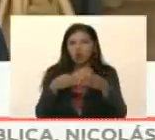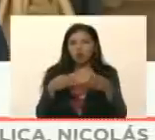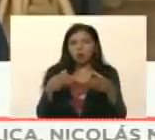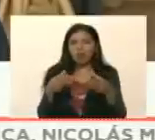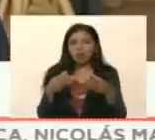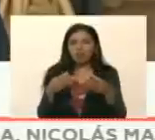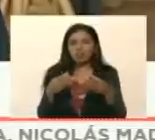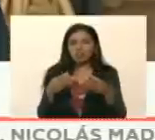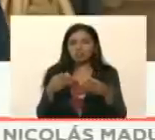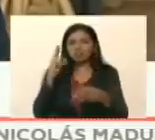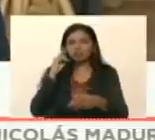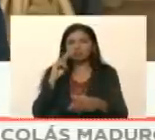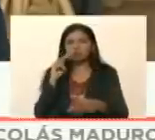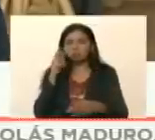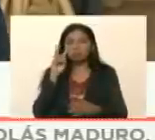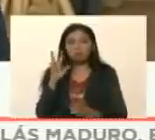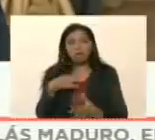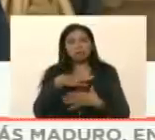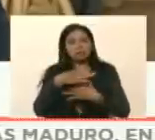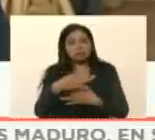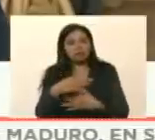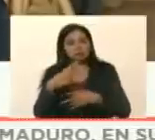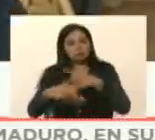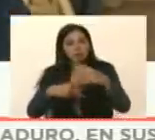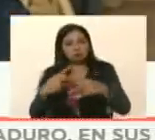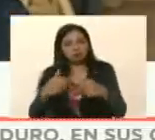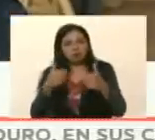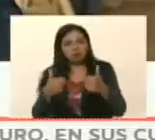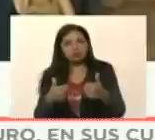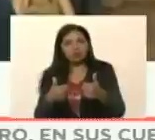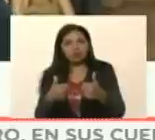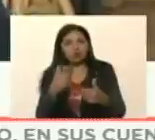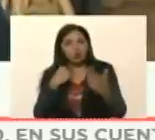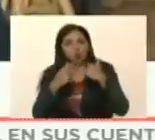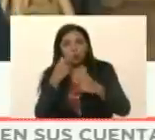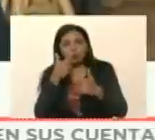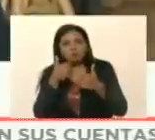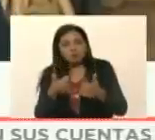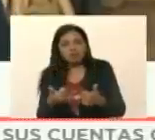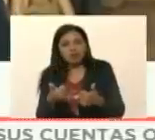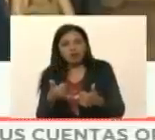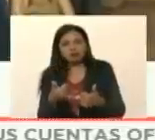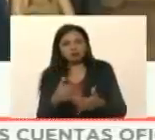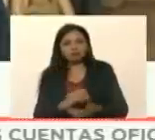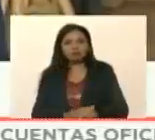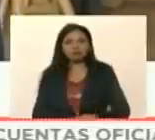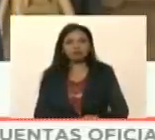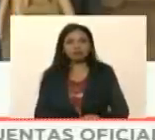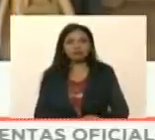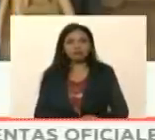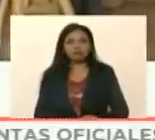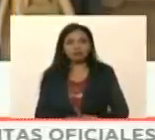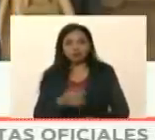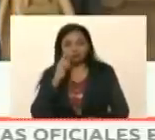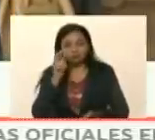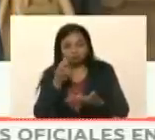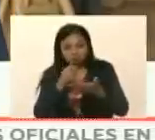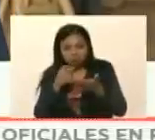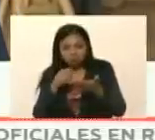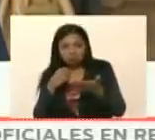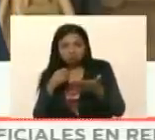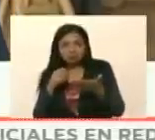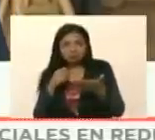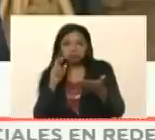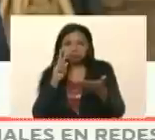atractiva la serie, bien producida la serie, colorida la serie. Estoy tomando nota de cada